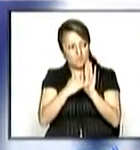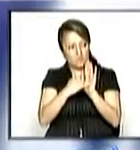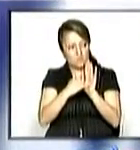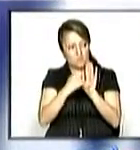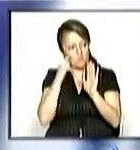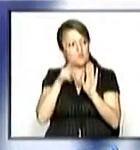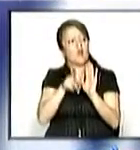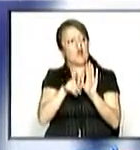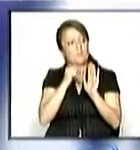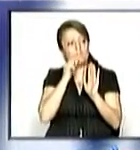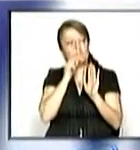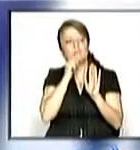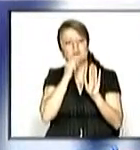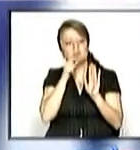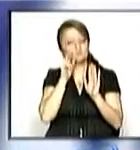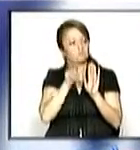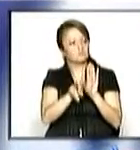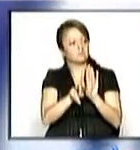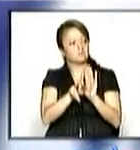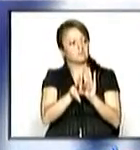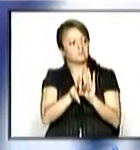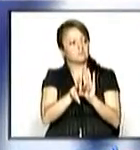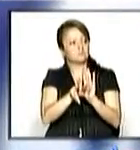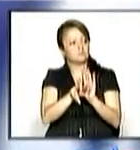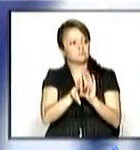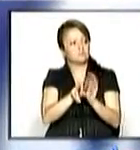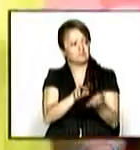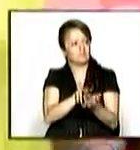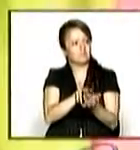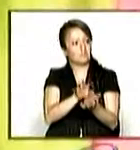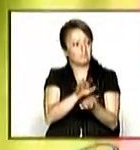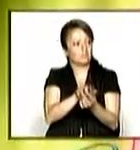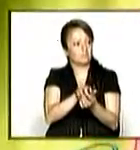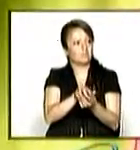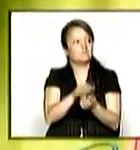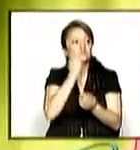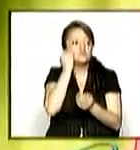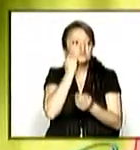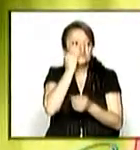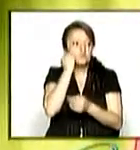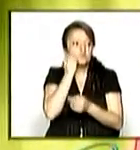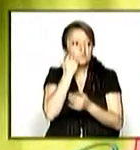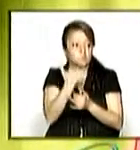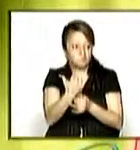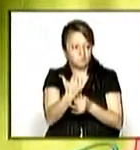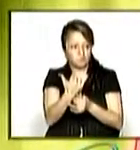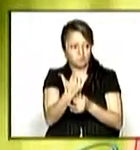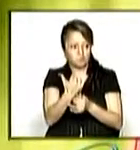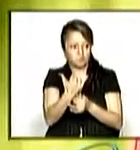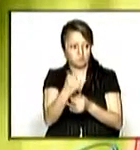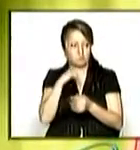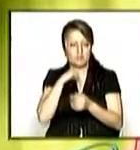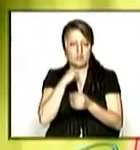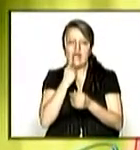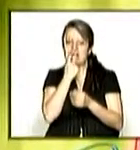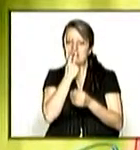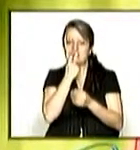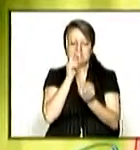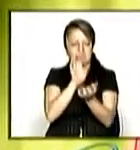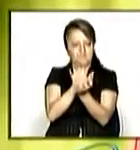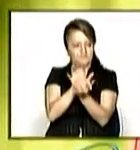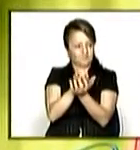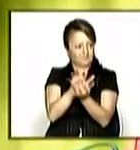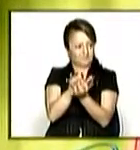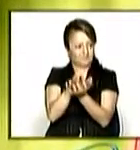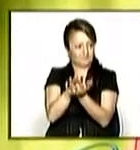nos ponchen esta imagen, que es bien importante. Pongamos esta, ahí está. Bueno. Esta sería la boca, o sería